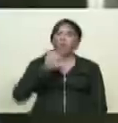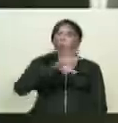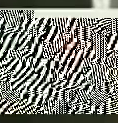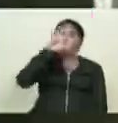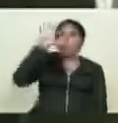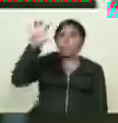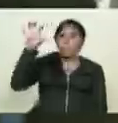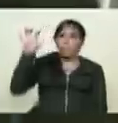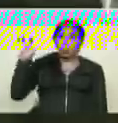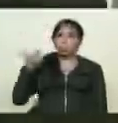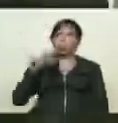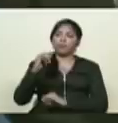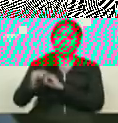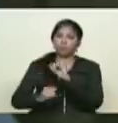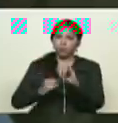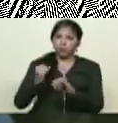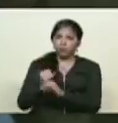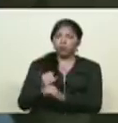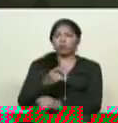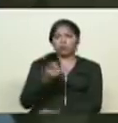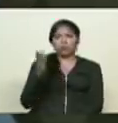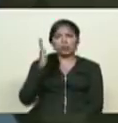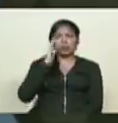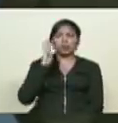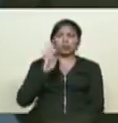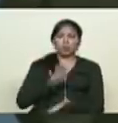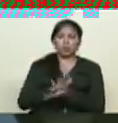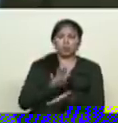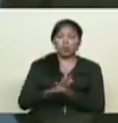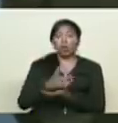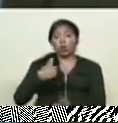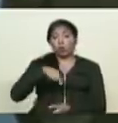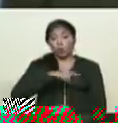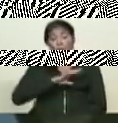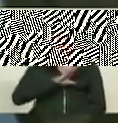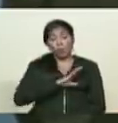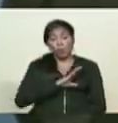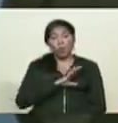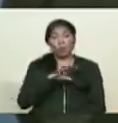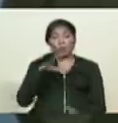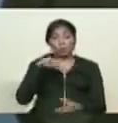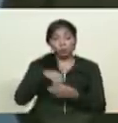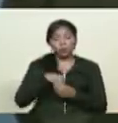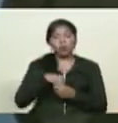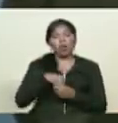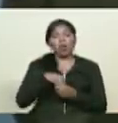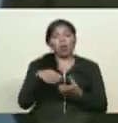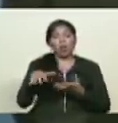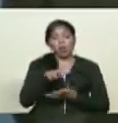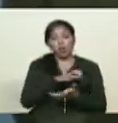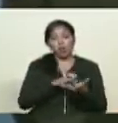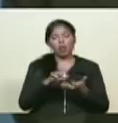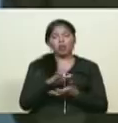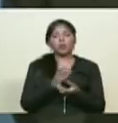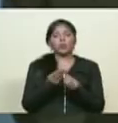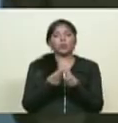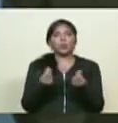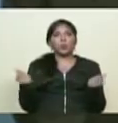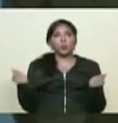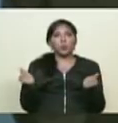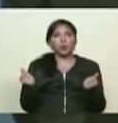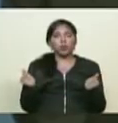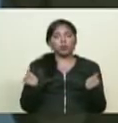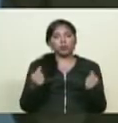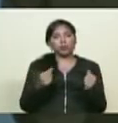saber que venezuela solo resolverá sus problemas internos en el marco de sus leyes y su constitución no